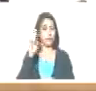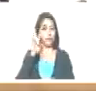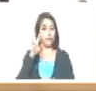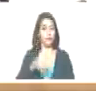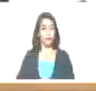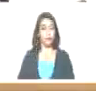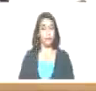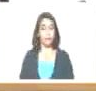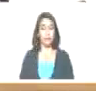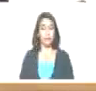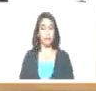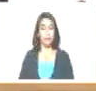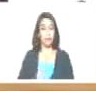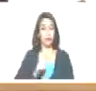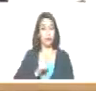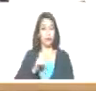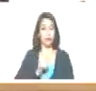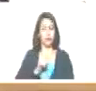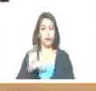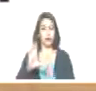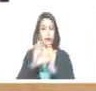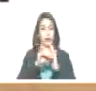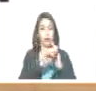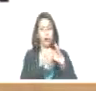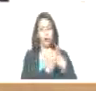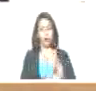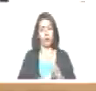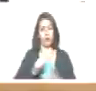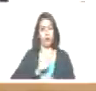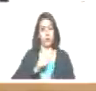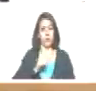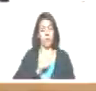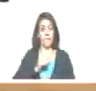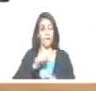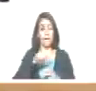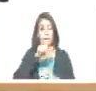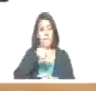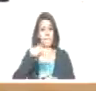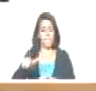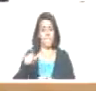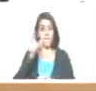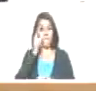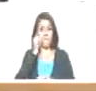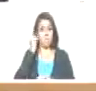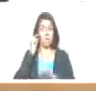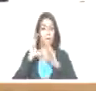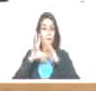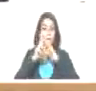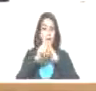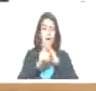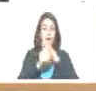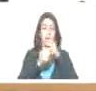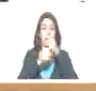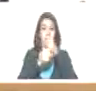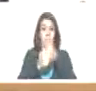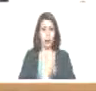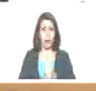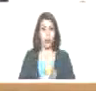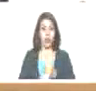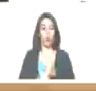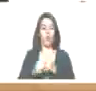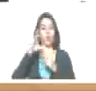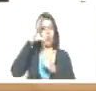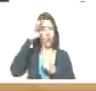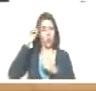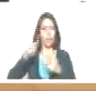a cualquier corrupto, a cualquier corrupta, que espero, con el favor de Dios,